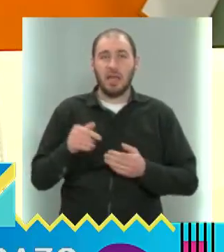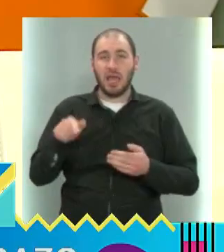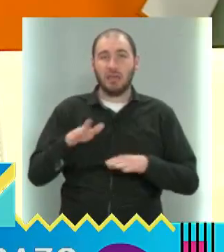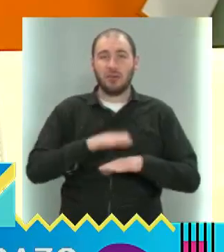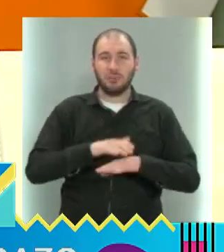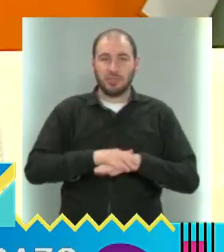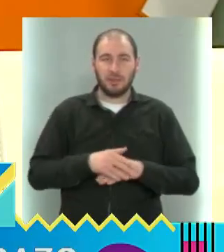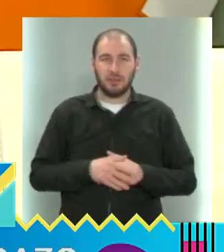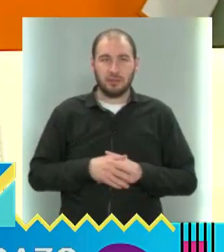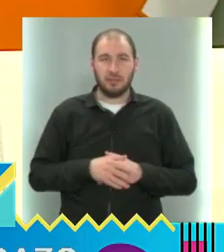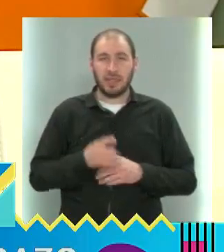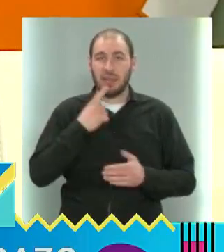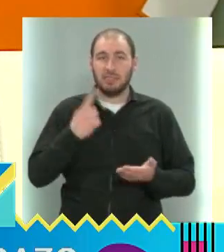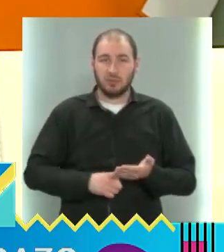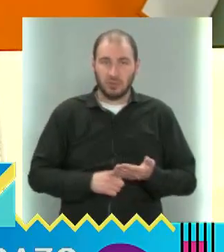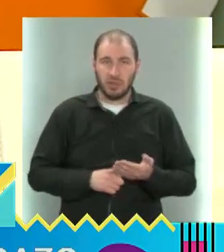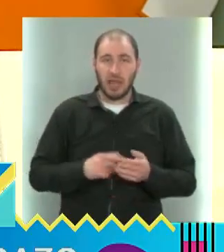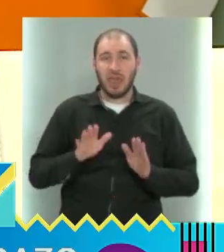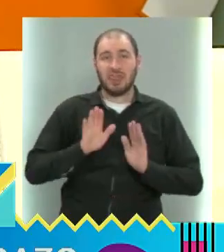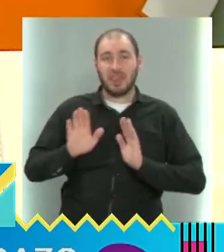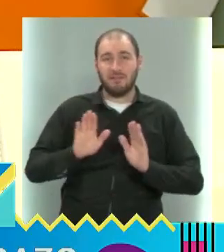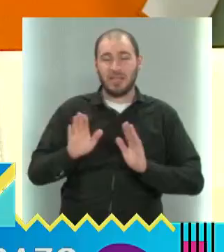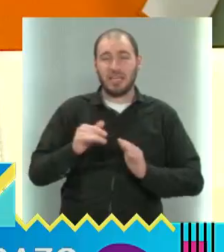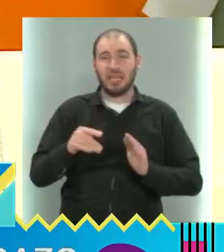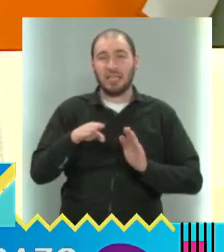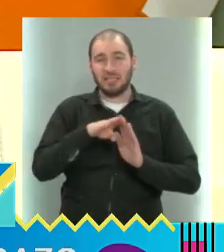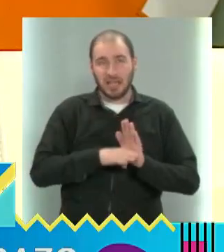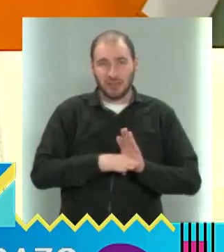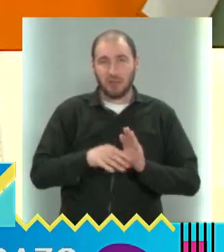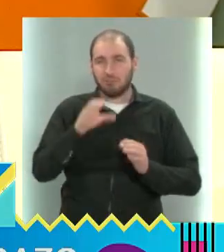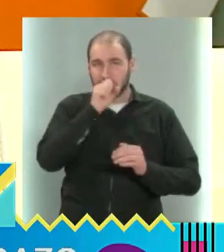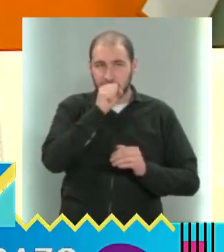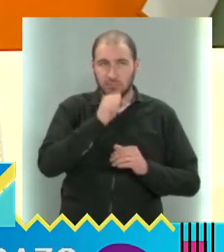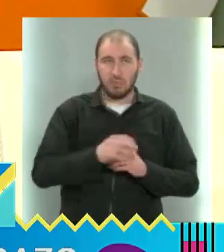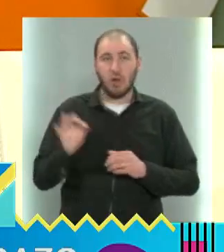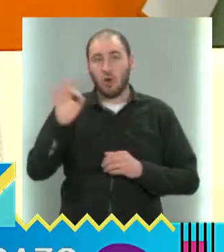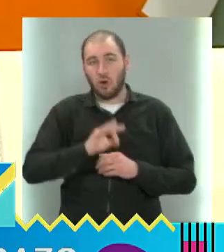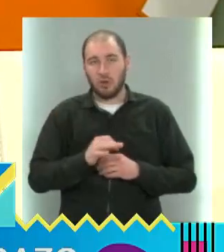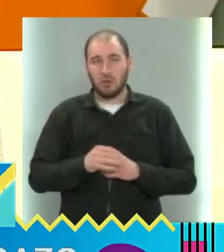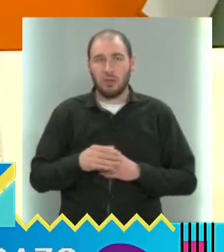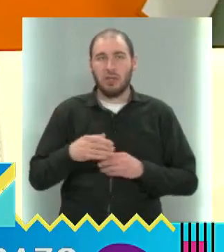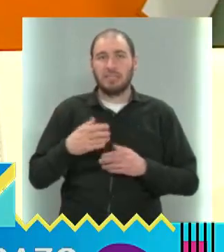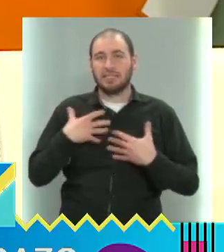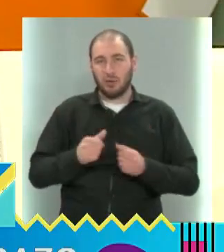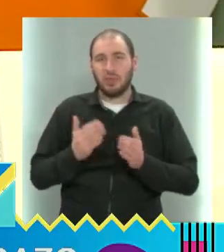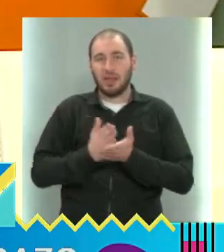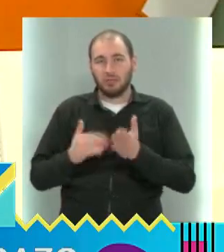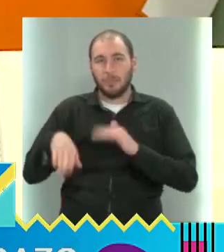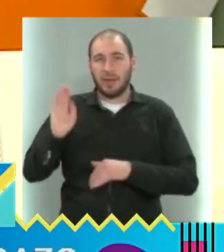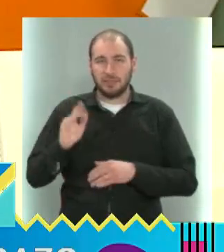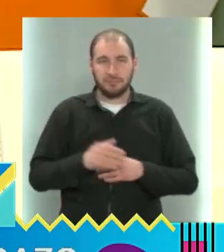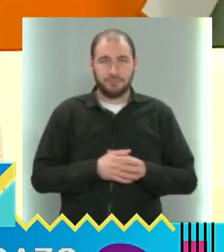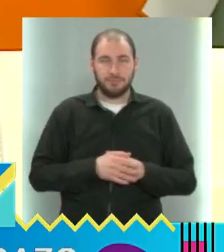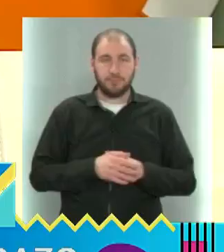la responsabilidad de decidir si van a defender el status quo y la clandestinidad o si vamos por más salud y más derechos.